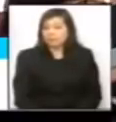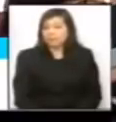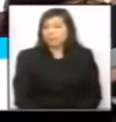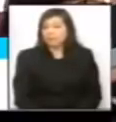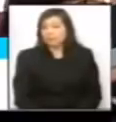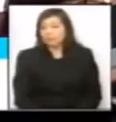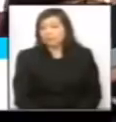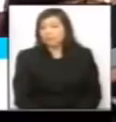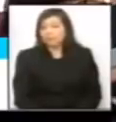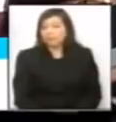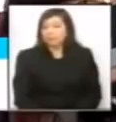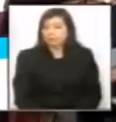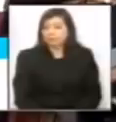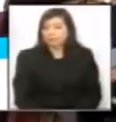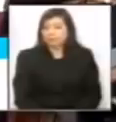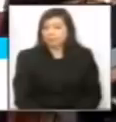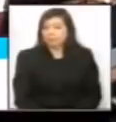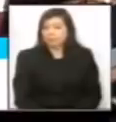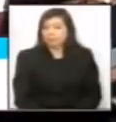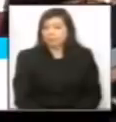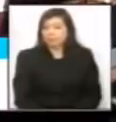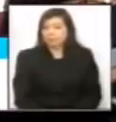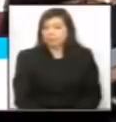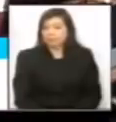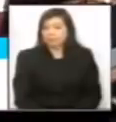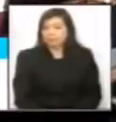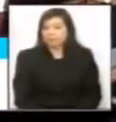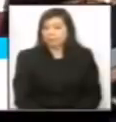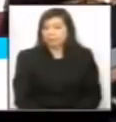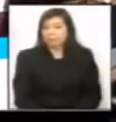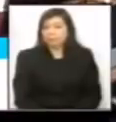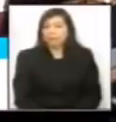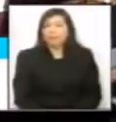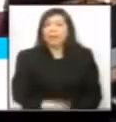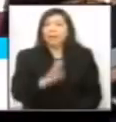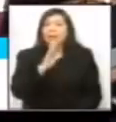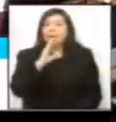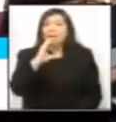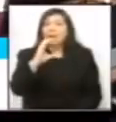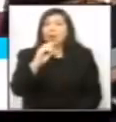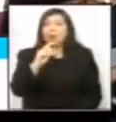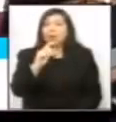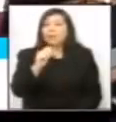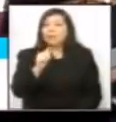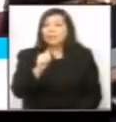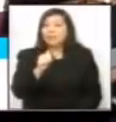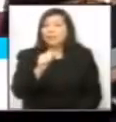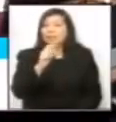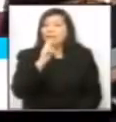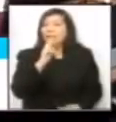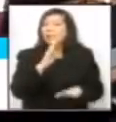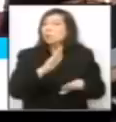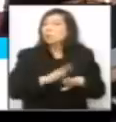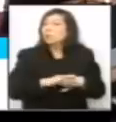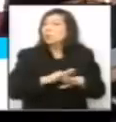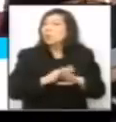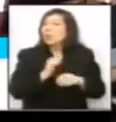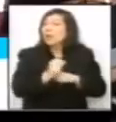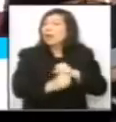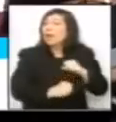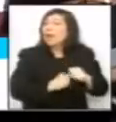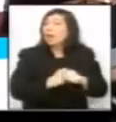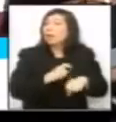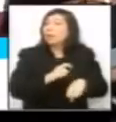Ya, ¿qué dije? Presidente. Congresista Costa. ¿En qué hemos quedado con la referencia al año